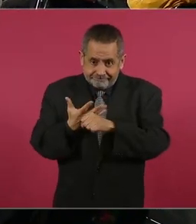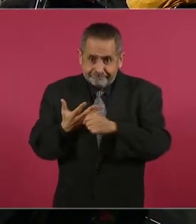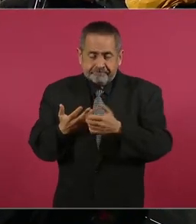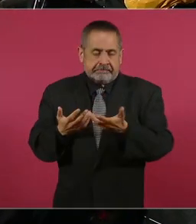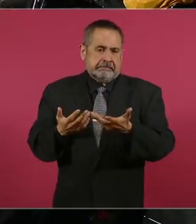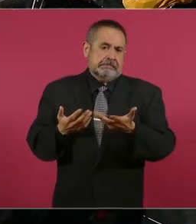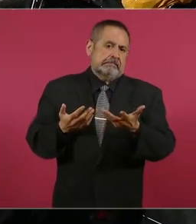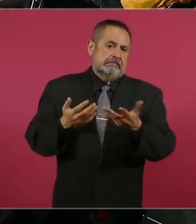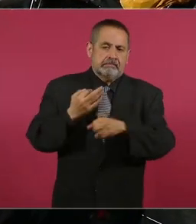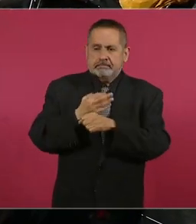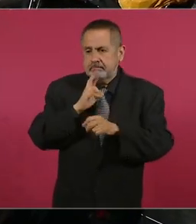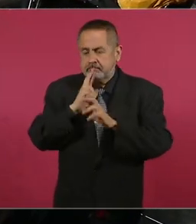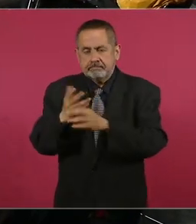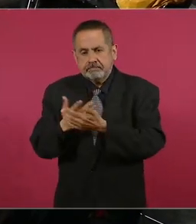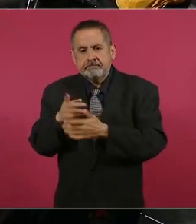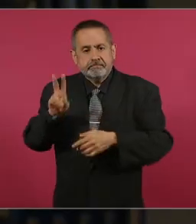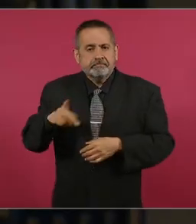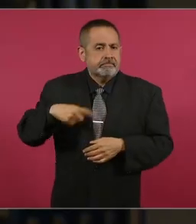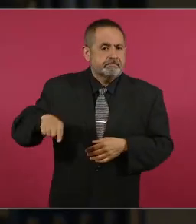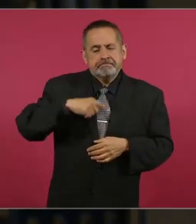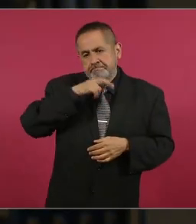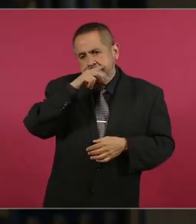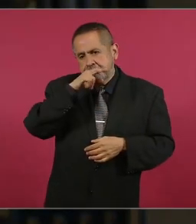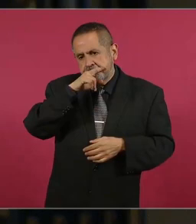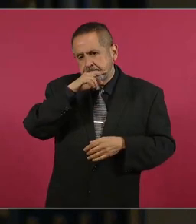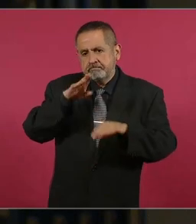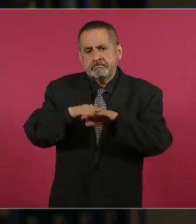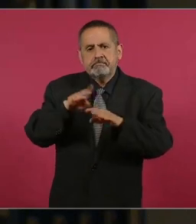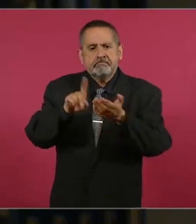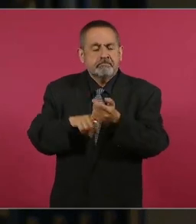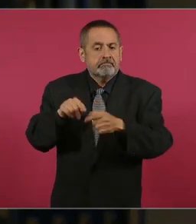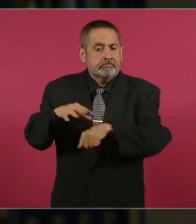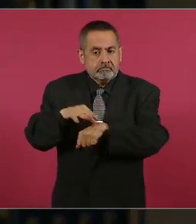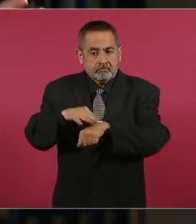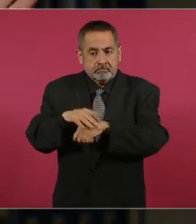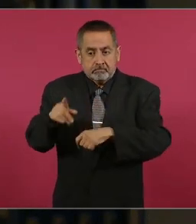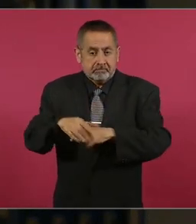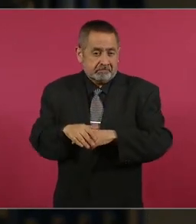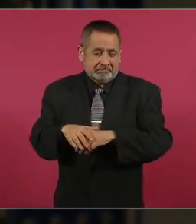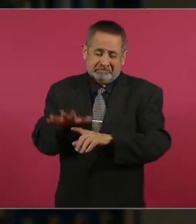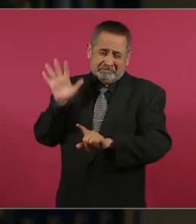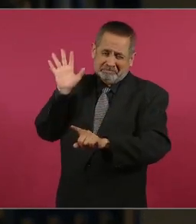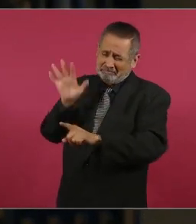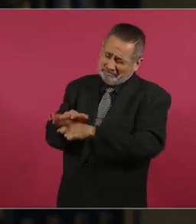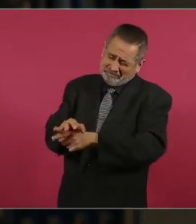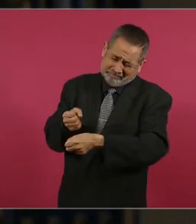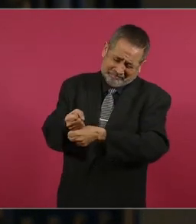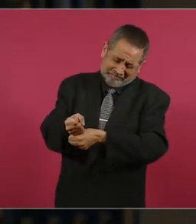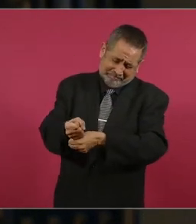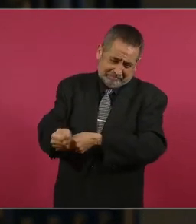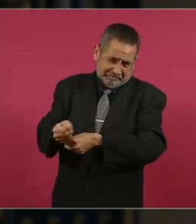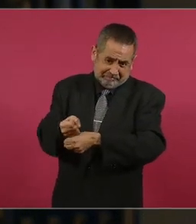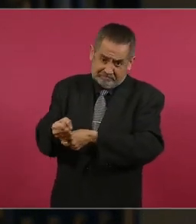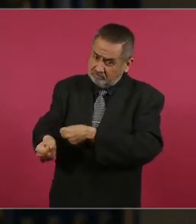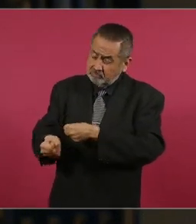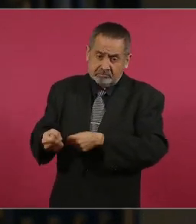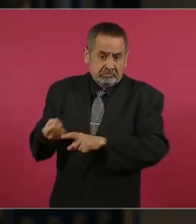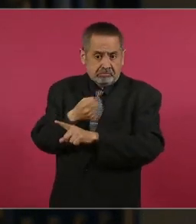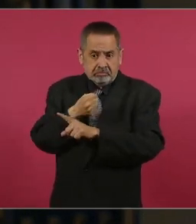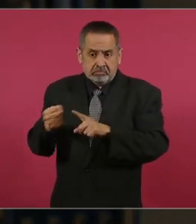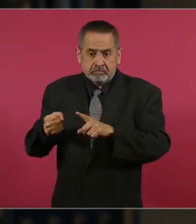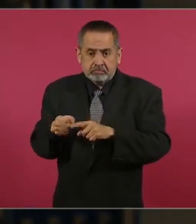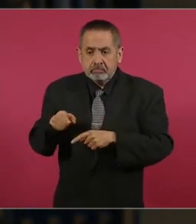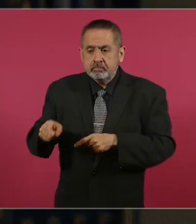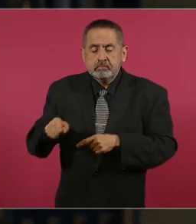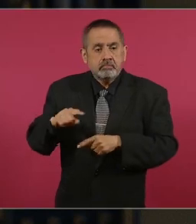los resultados y la preocupación de los médicos es que a partir de la golpiza propinada por los elementos de la alcaldía Cuauhtémoc no